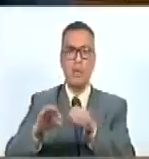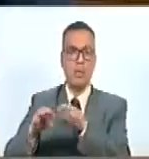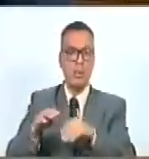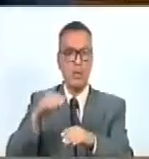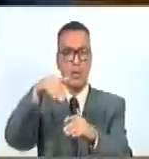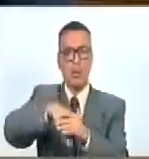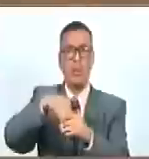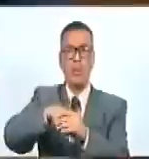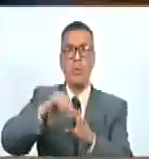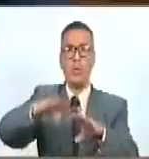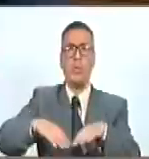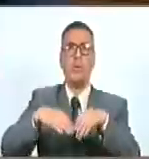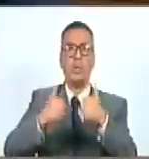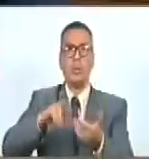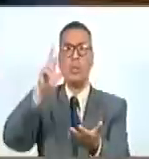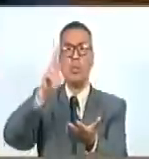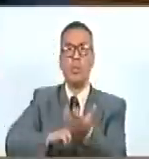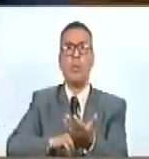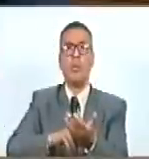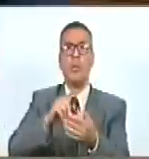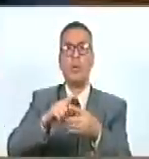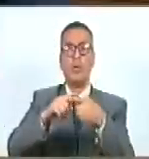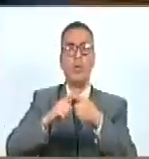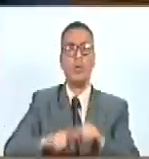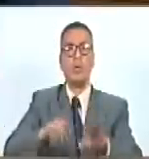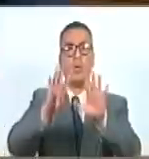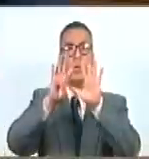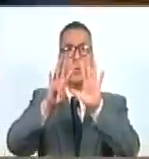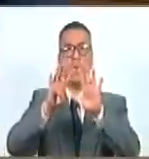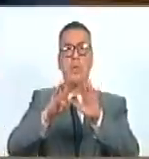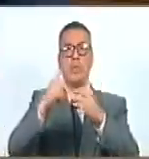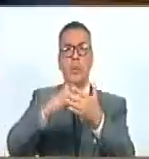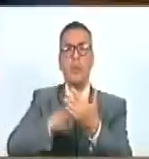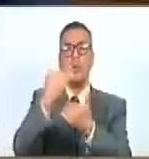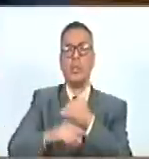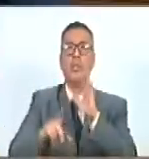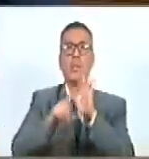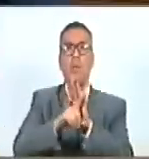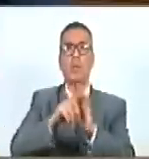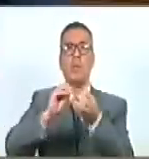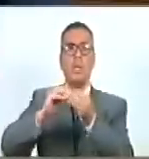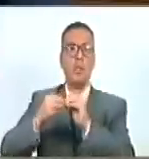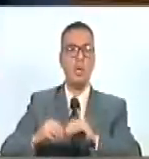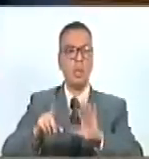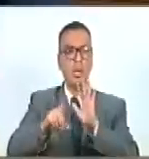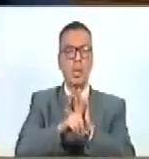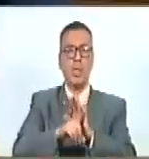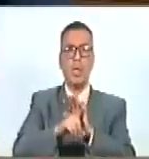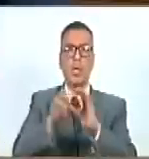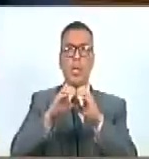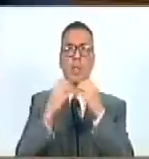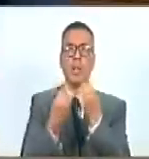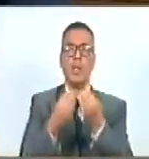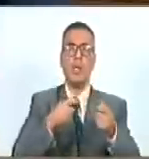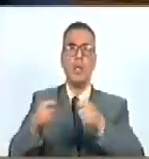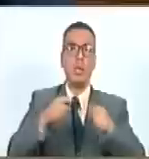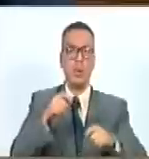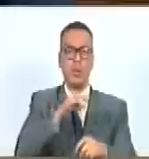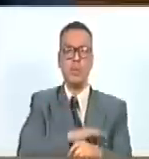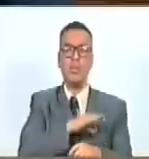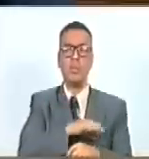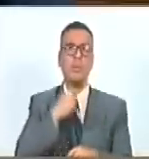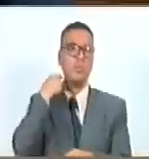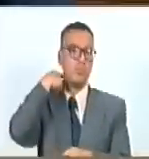del voto salvado por la aprobación de los nueve artículos del proyecto de ley de reforma de la Ley Orgánica de Contraloría Social,